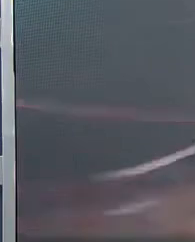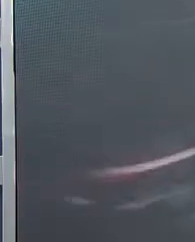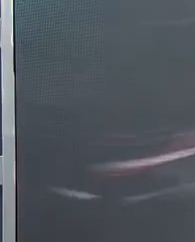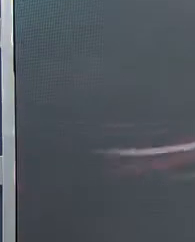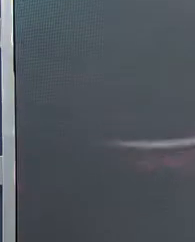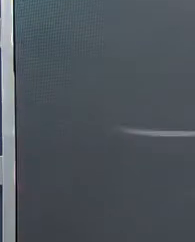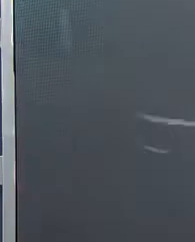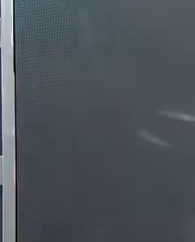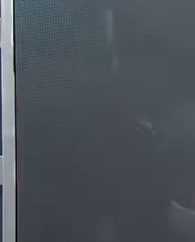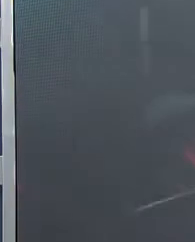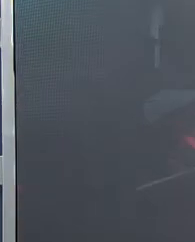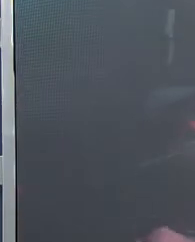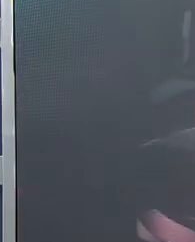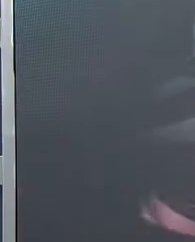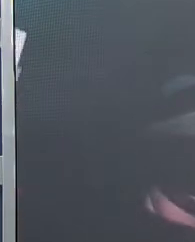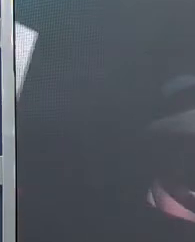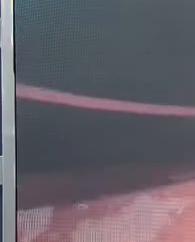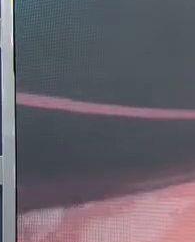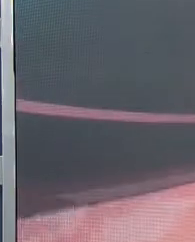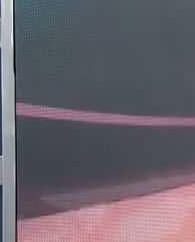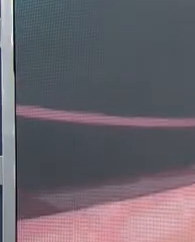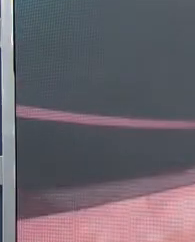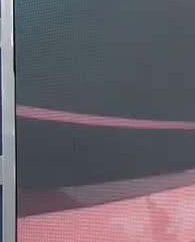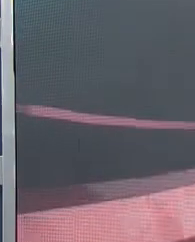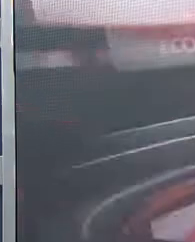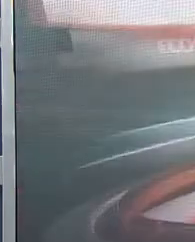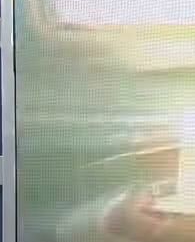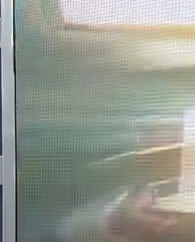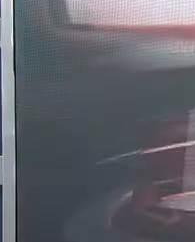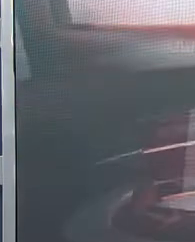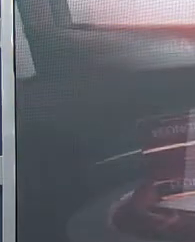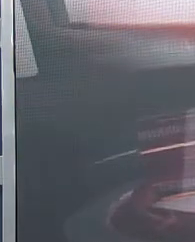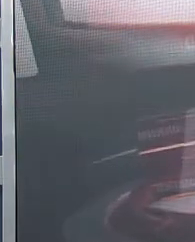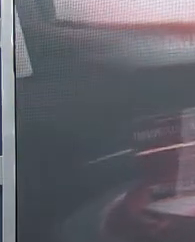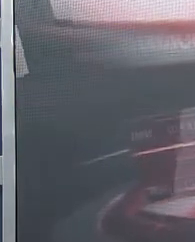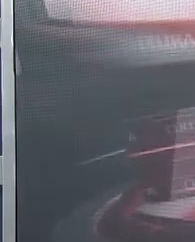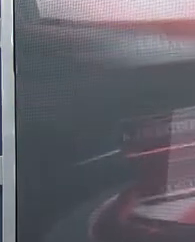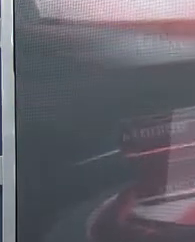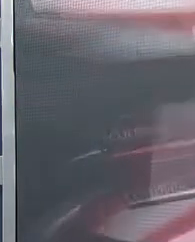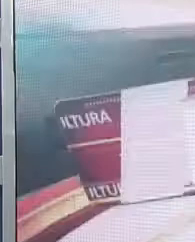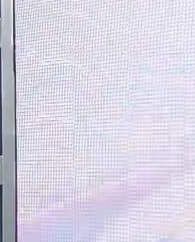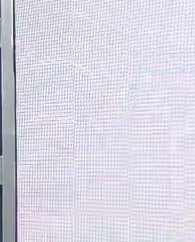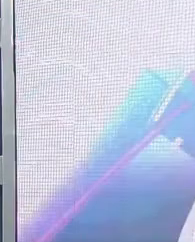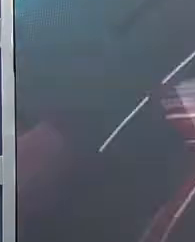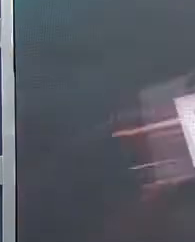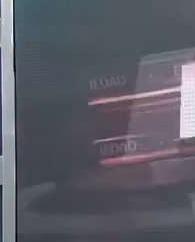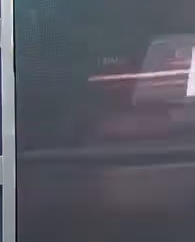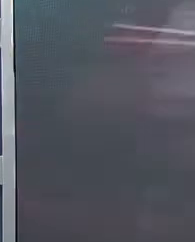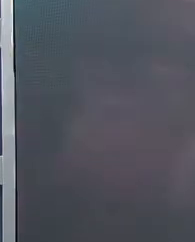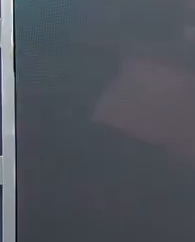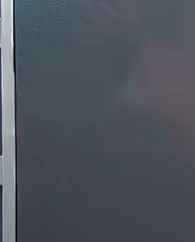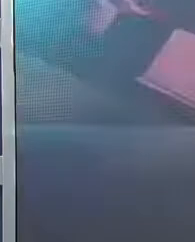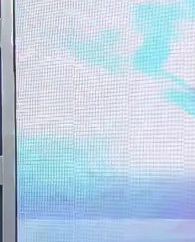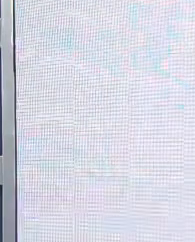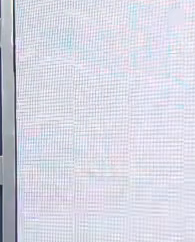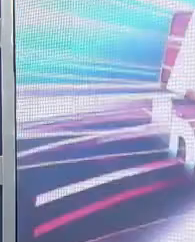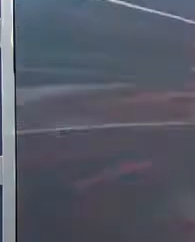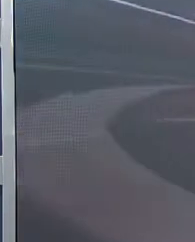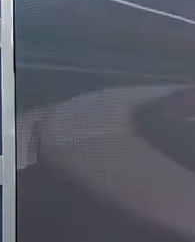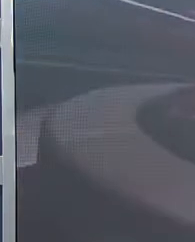se han ido reiniciando algunas obras de barrios que se había suspendido. Ah, bien. Y